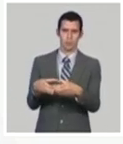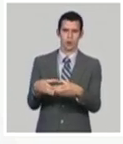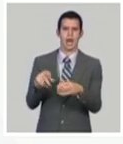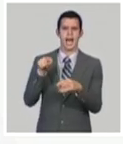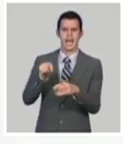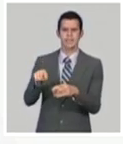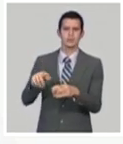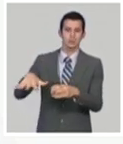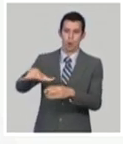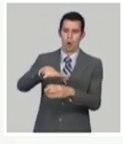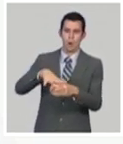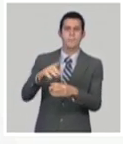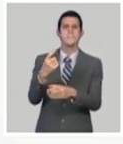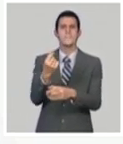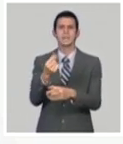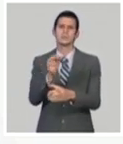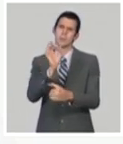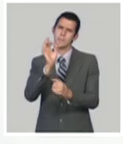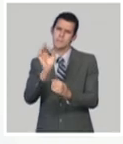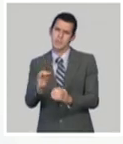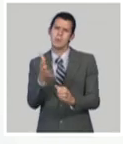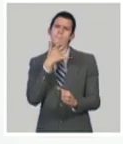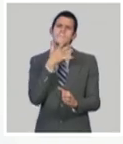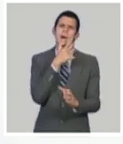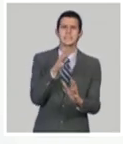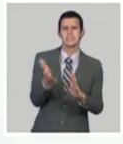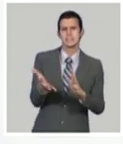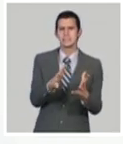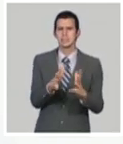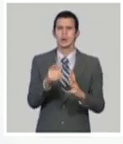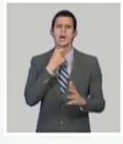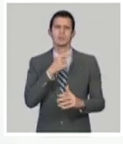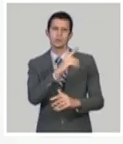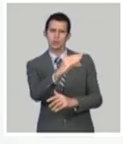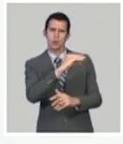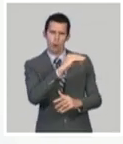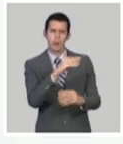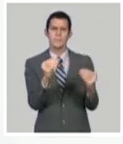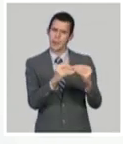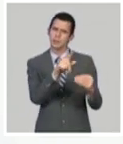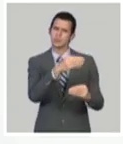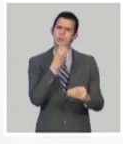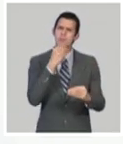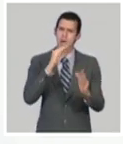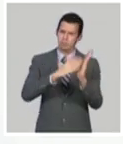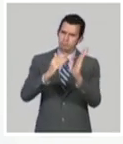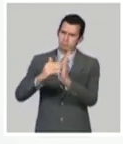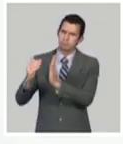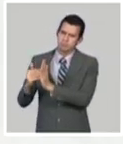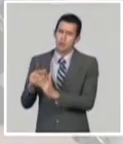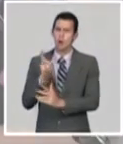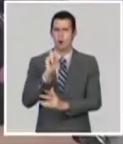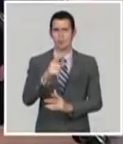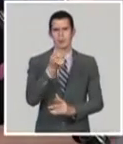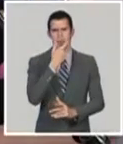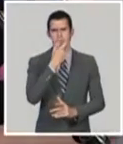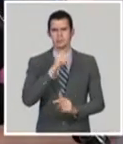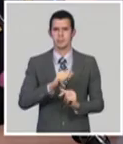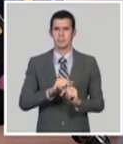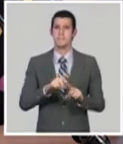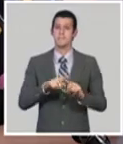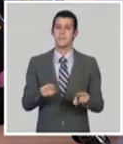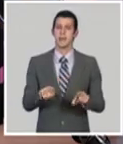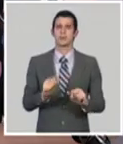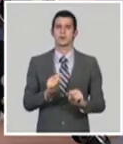pero donde el ajuste se hizo a partir de disminuir disminuir el margen comercial tanto al